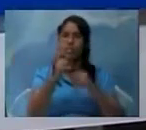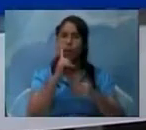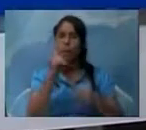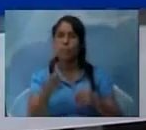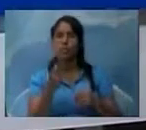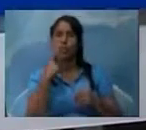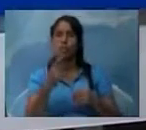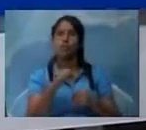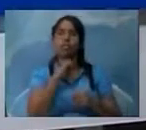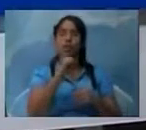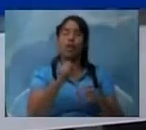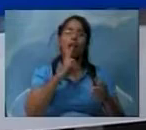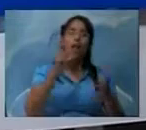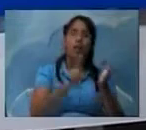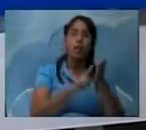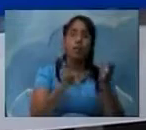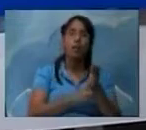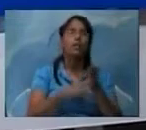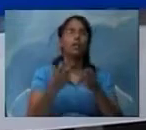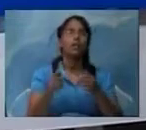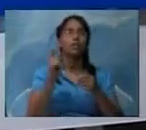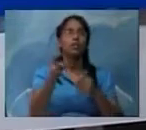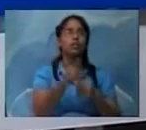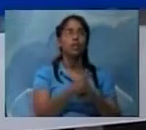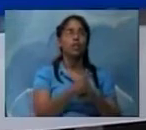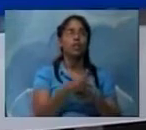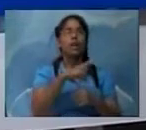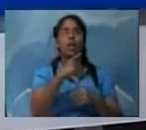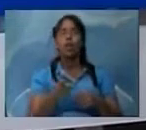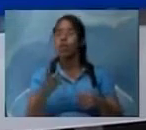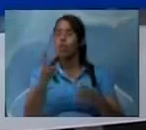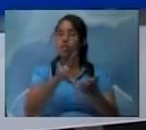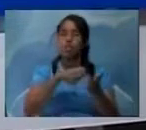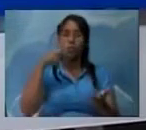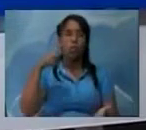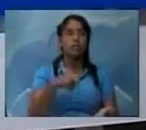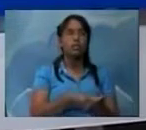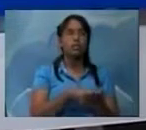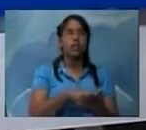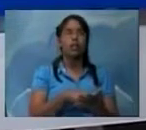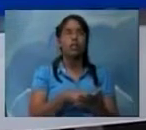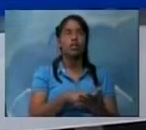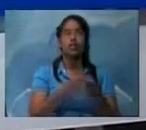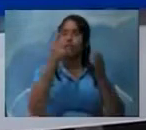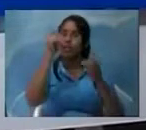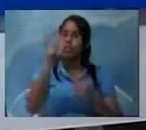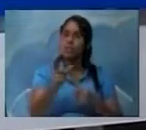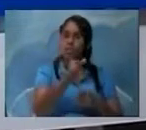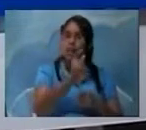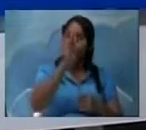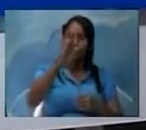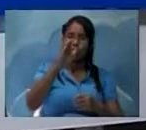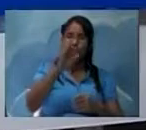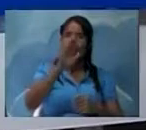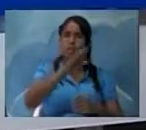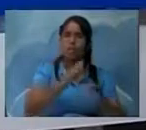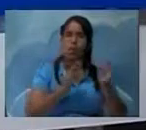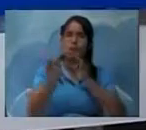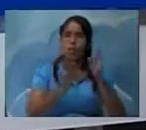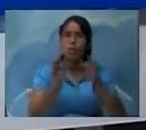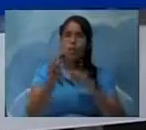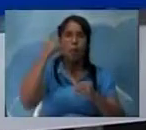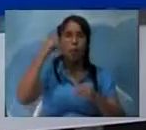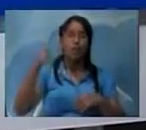¿es verdad que ustedes no se postraron? ¿Será que ustedes están preparados para